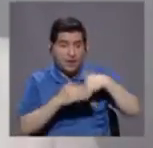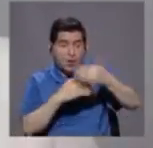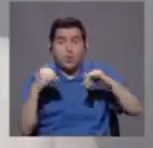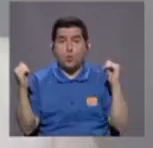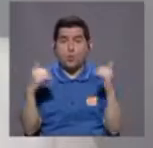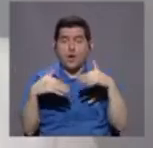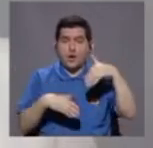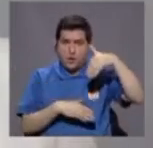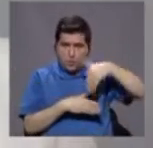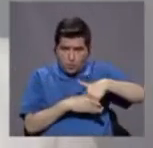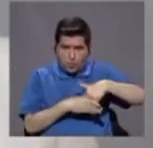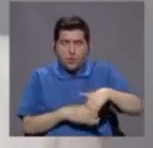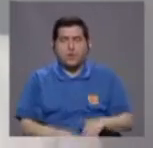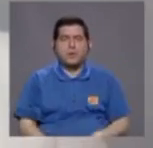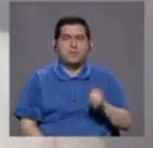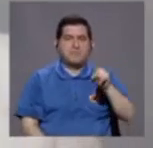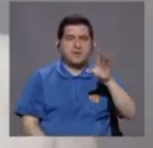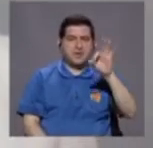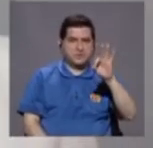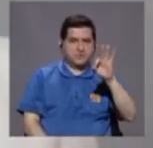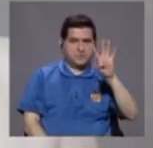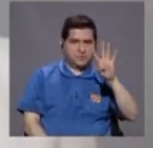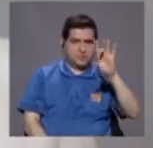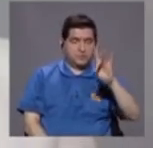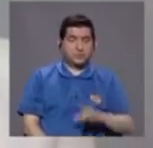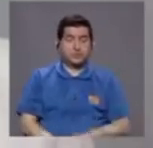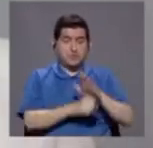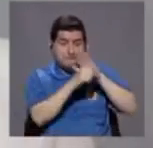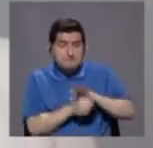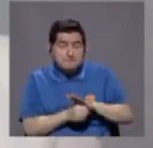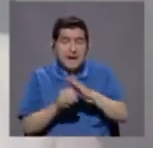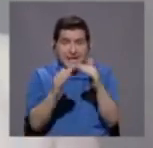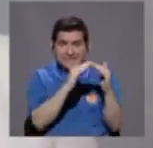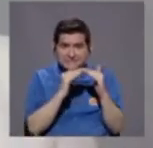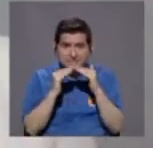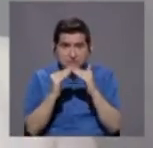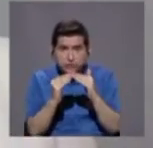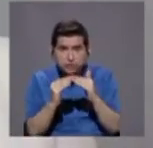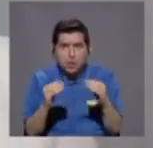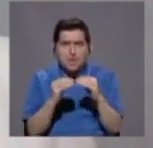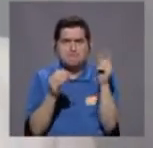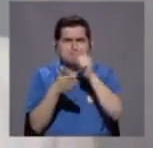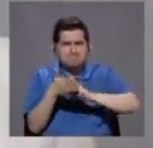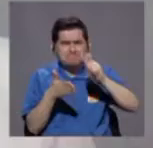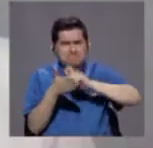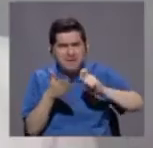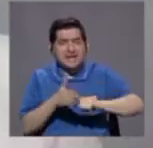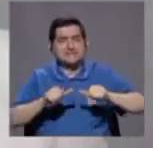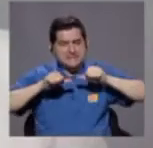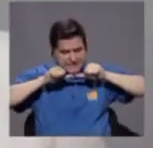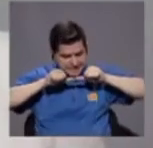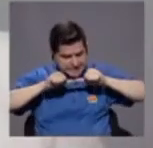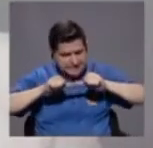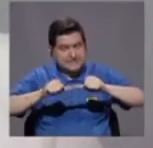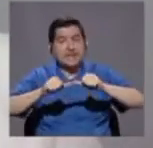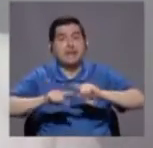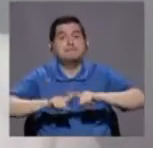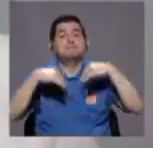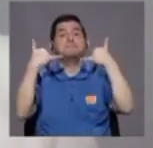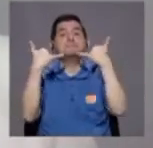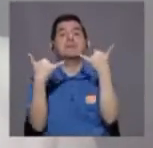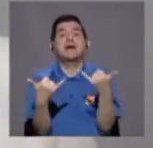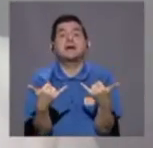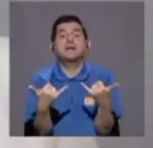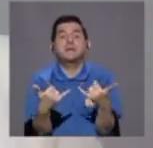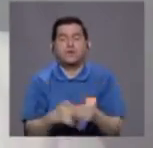Guerra Civil del 48, esa presión de las comunidades por más escuelas se mantiene, pero ahora más